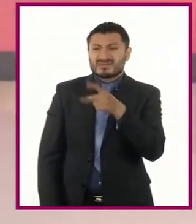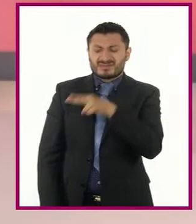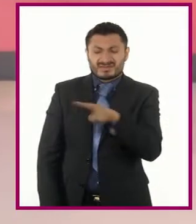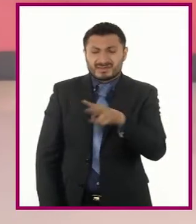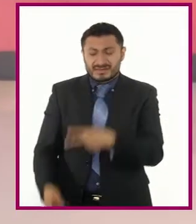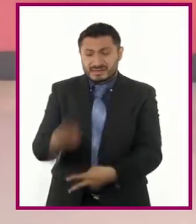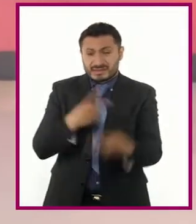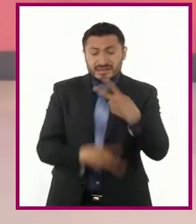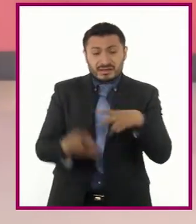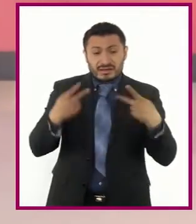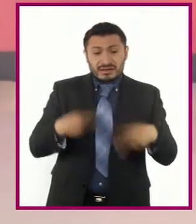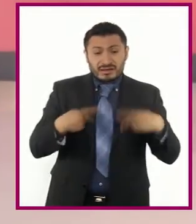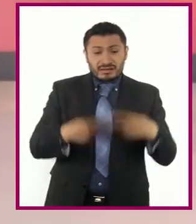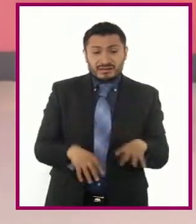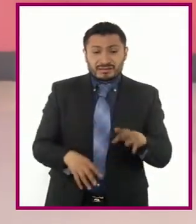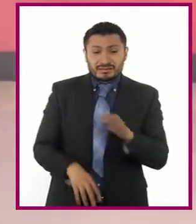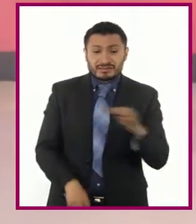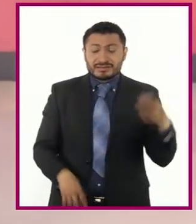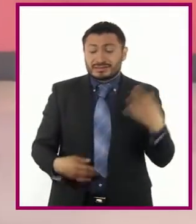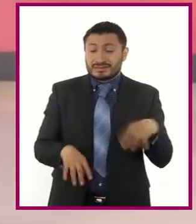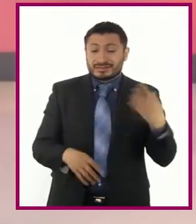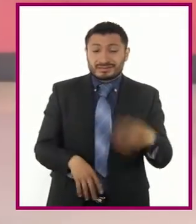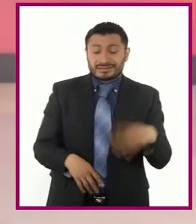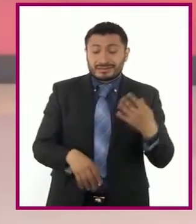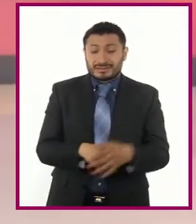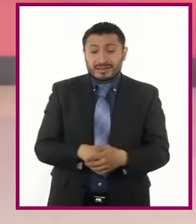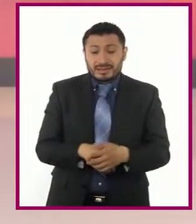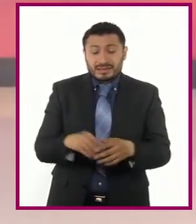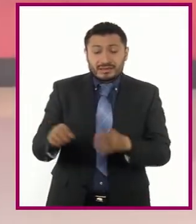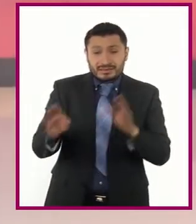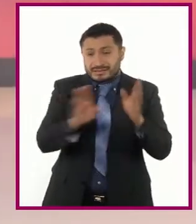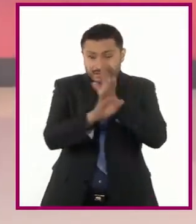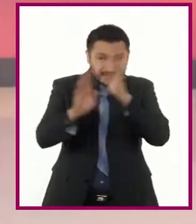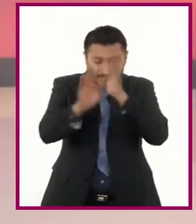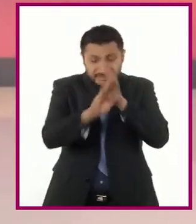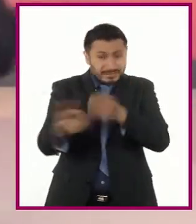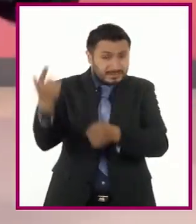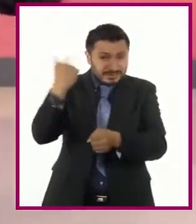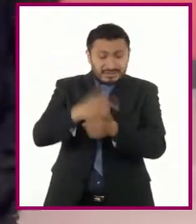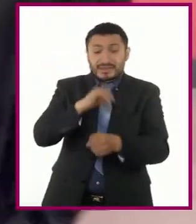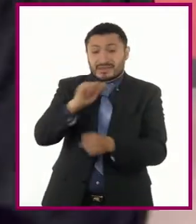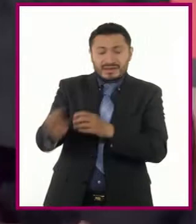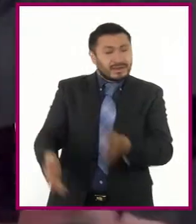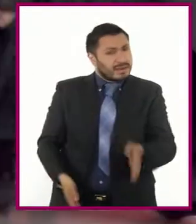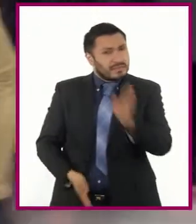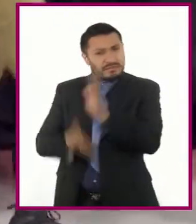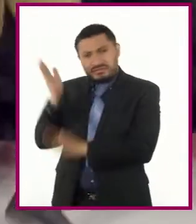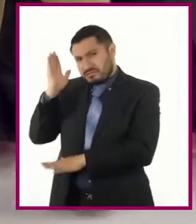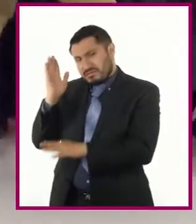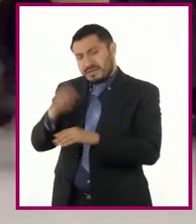Viene la gente de Doraluz y Yanalte. Espero que no nos arruinen nuestros planes. Ven, síguele para acá.